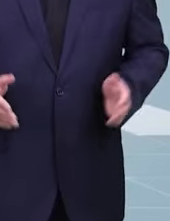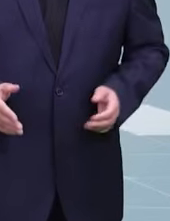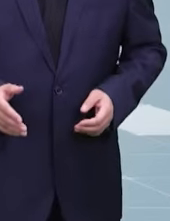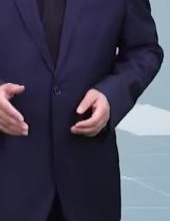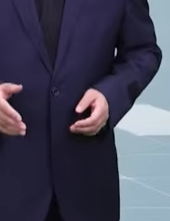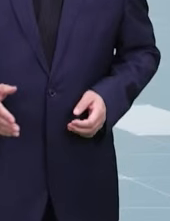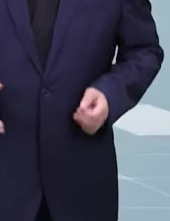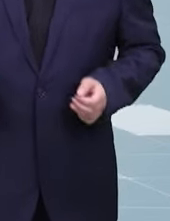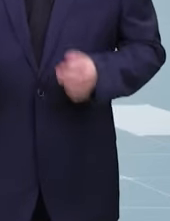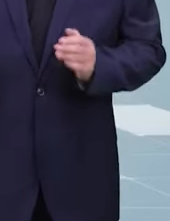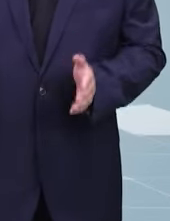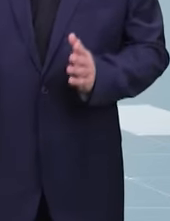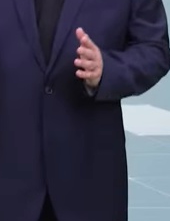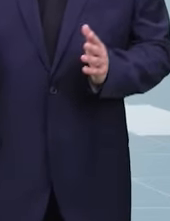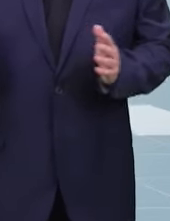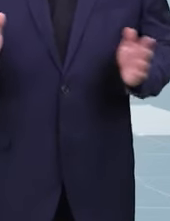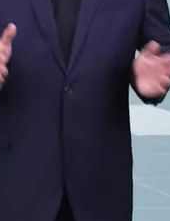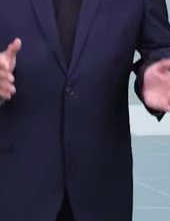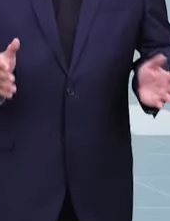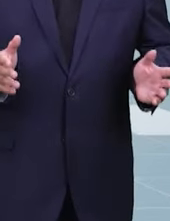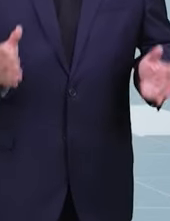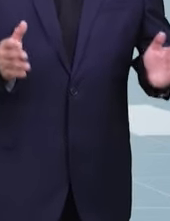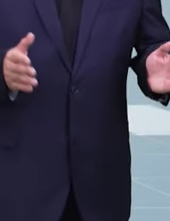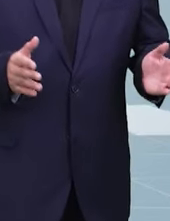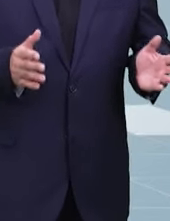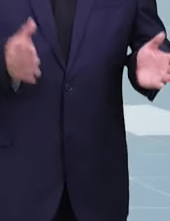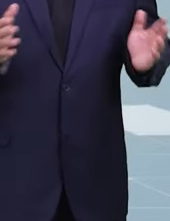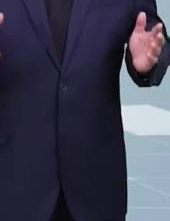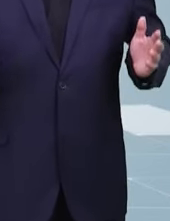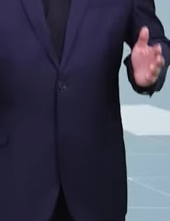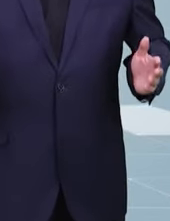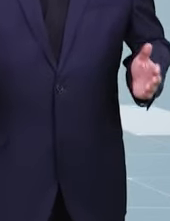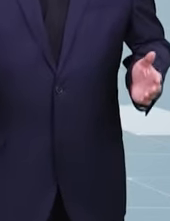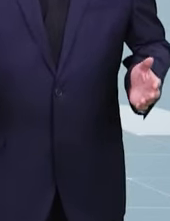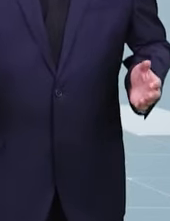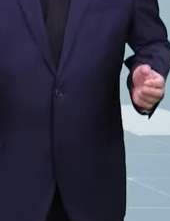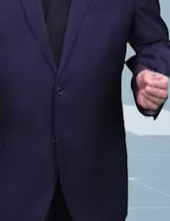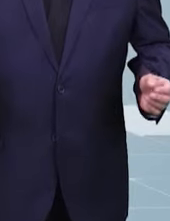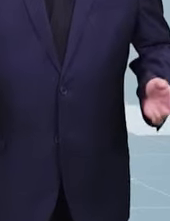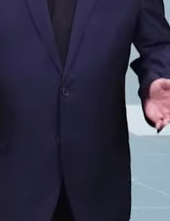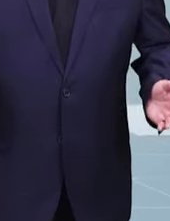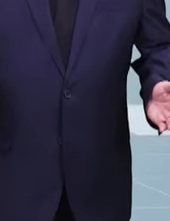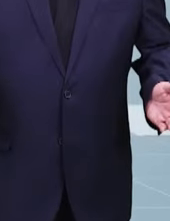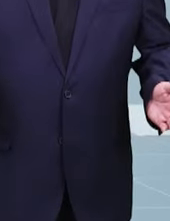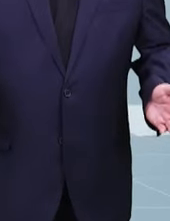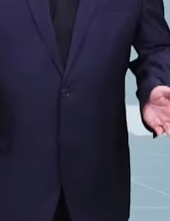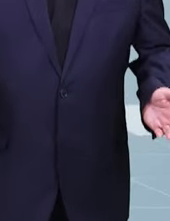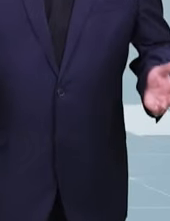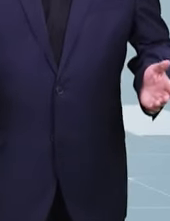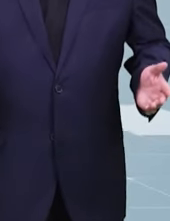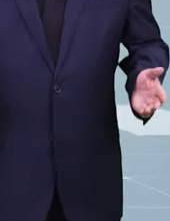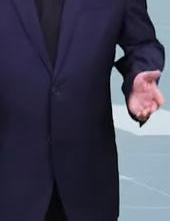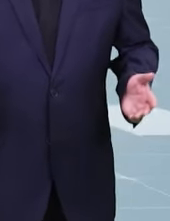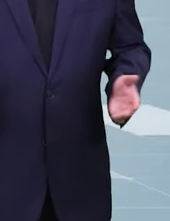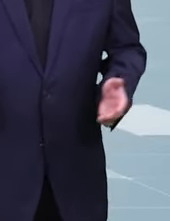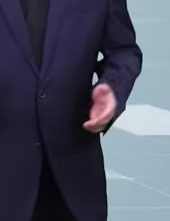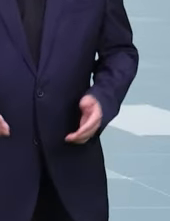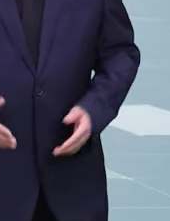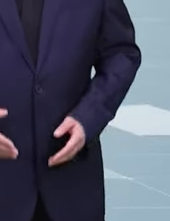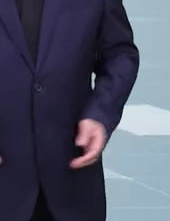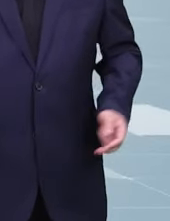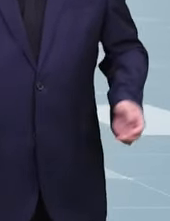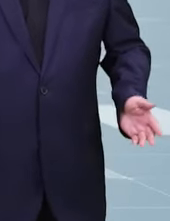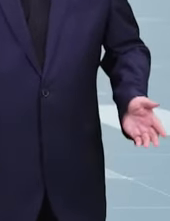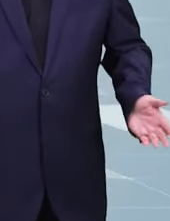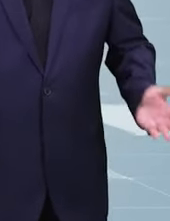remodelando todas las Industrias en mi caso de China lasas de Carbón utilizan inter artificial para